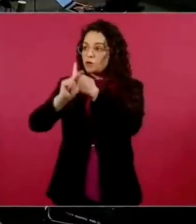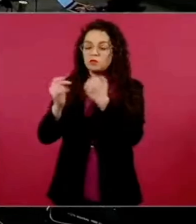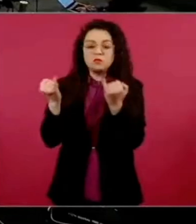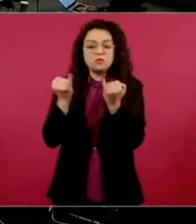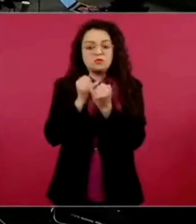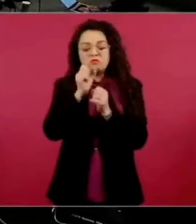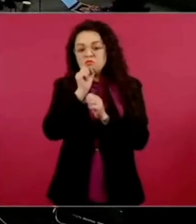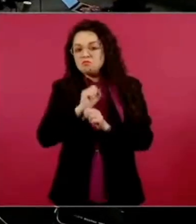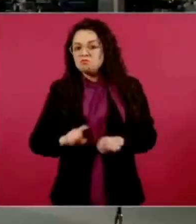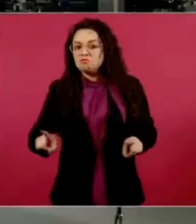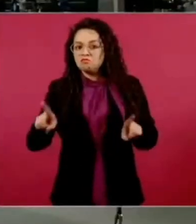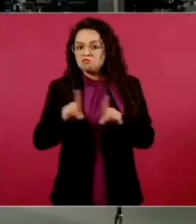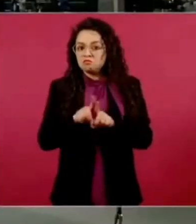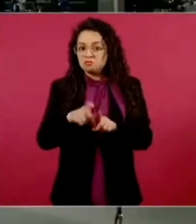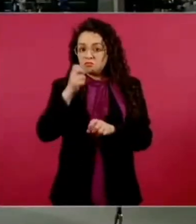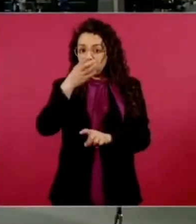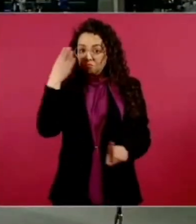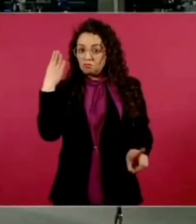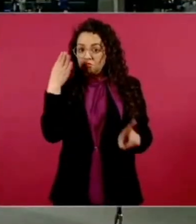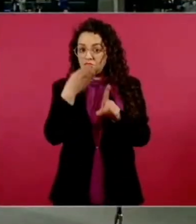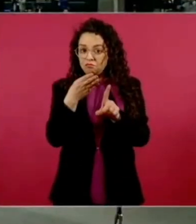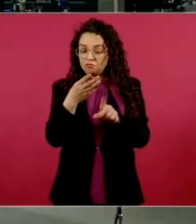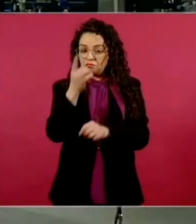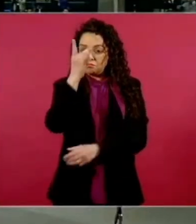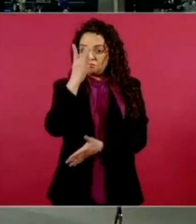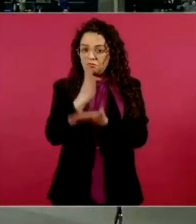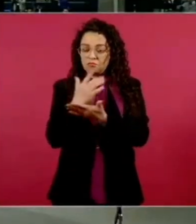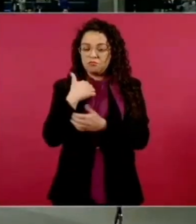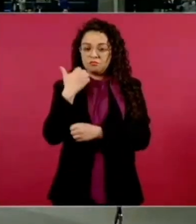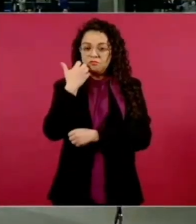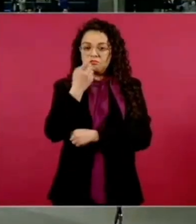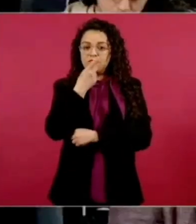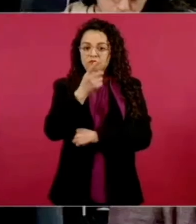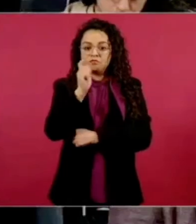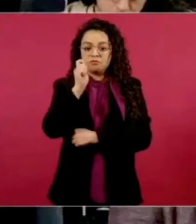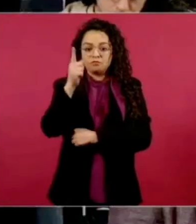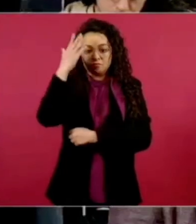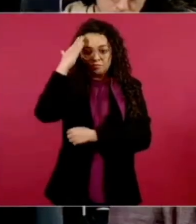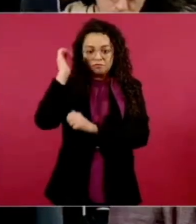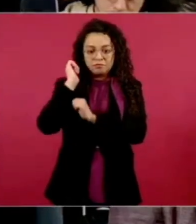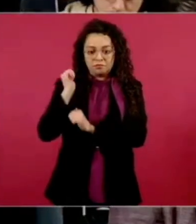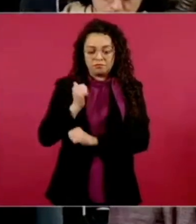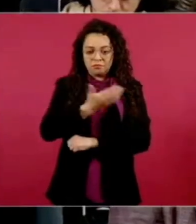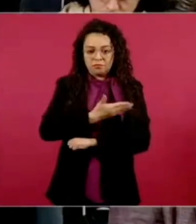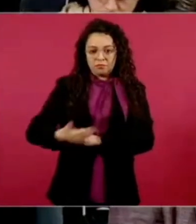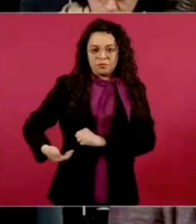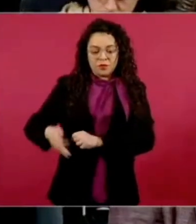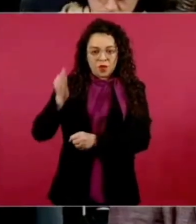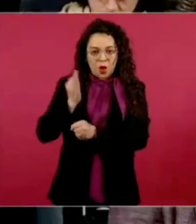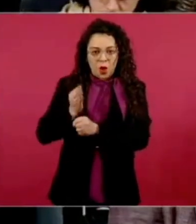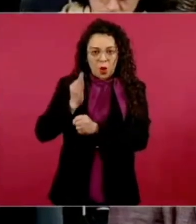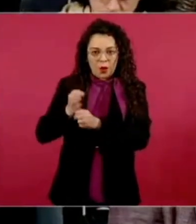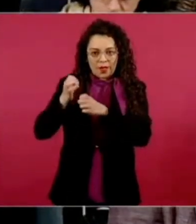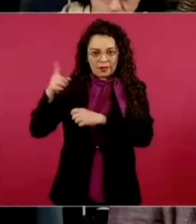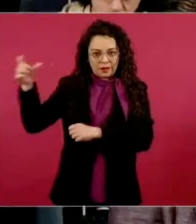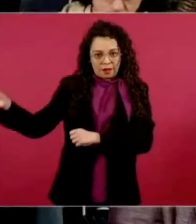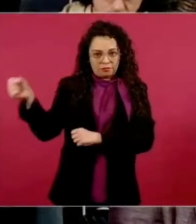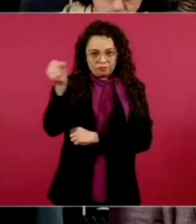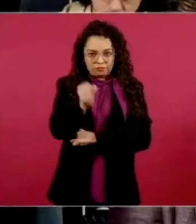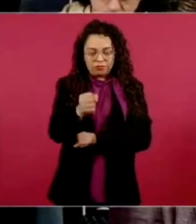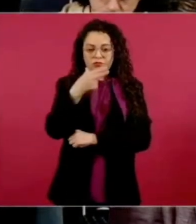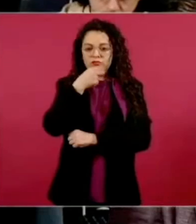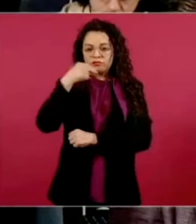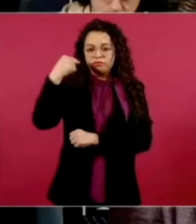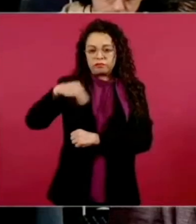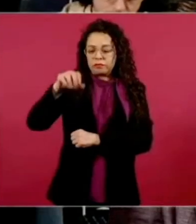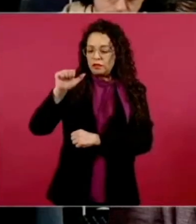este sentido, nada más voy a referirme a un caso, el caso del comisionado presidente actual, que es Adrián